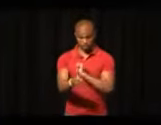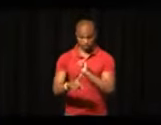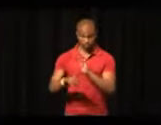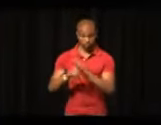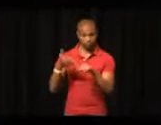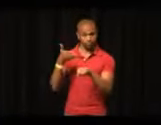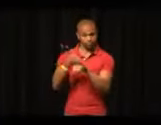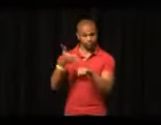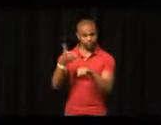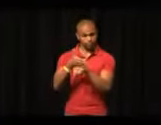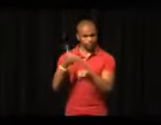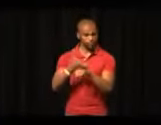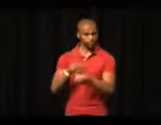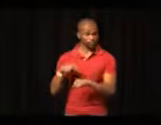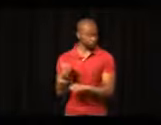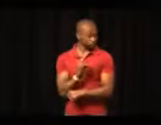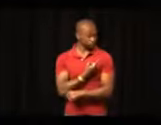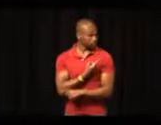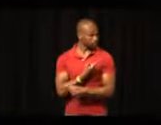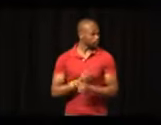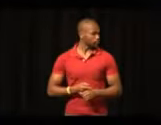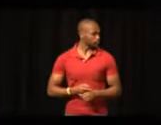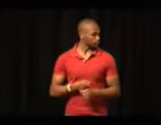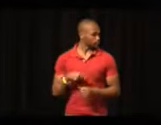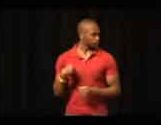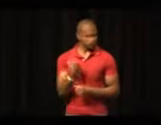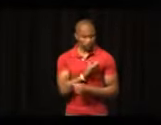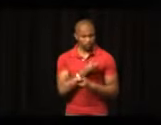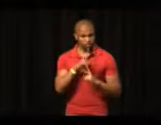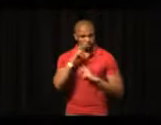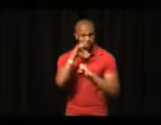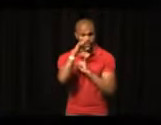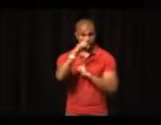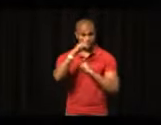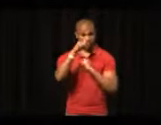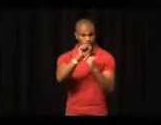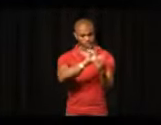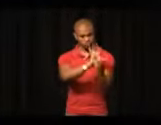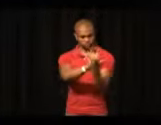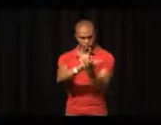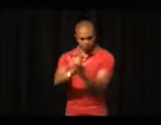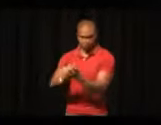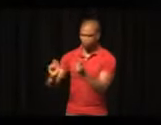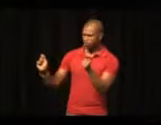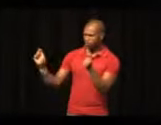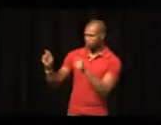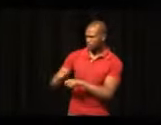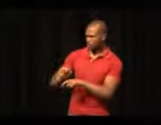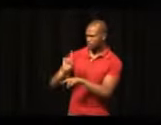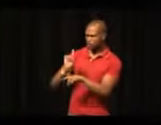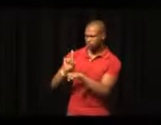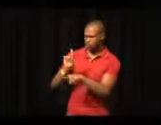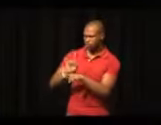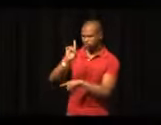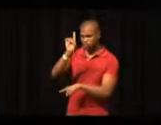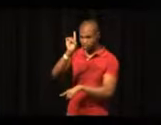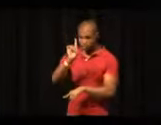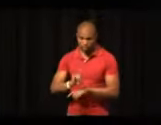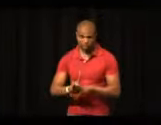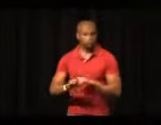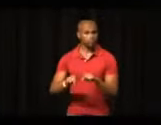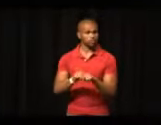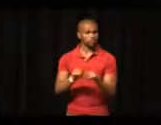Hablando de un proyecto, de un deporte de participación, para nosotros el fortalecimiento comunitario, capacidad de autogestión,